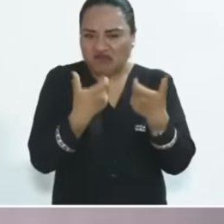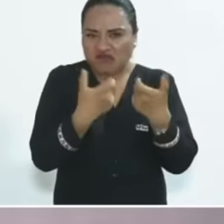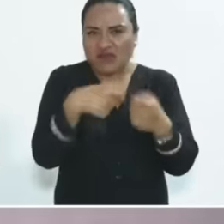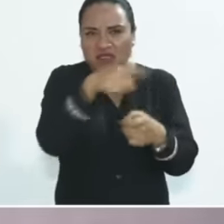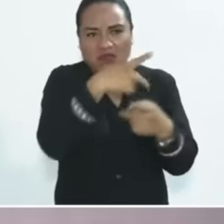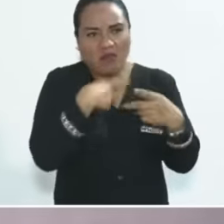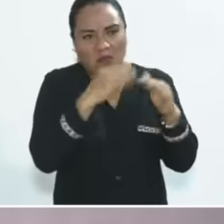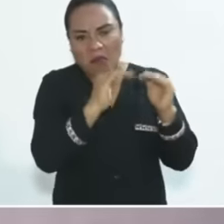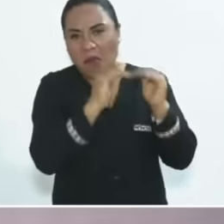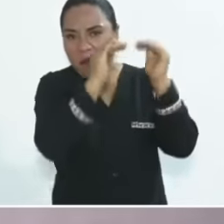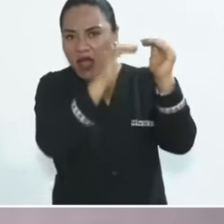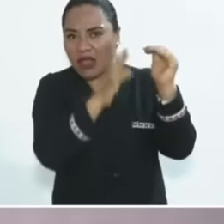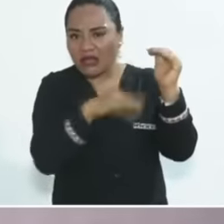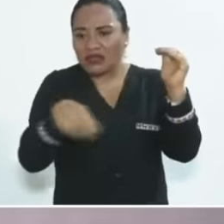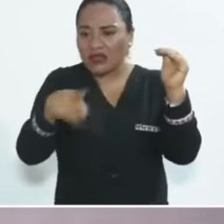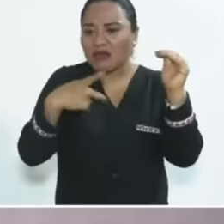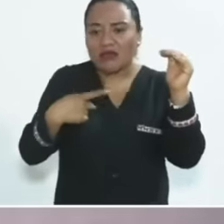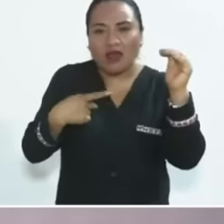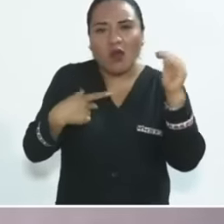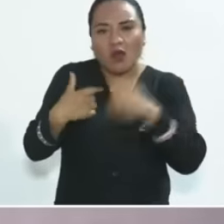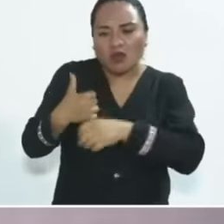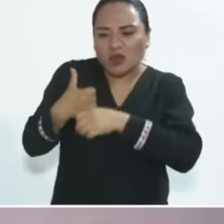hasta de lo más indispensable.